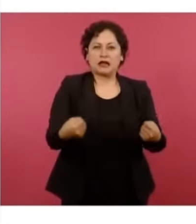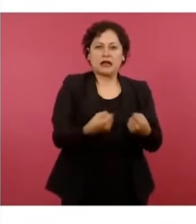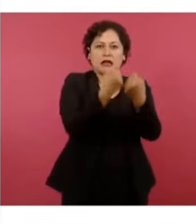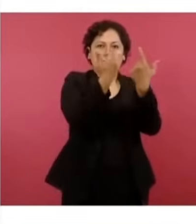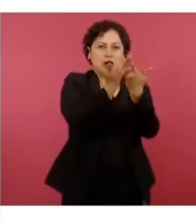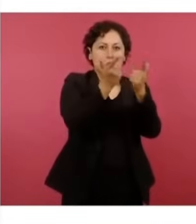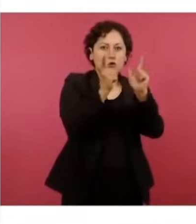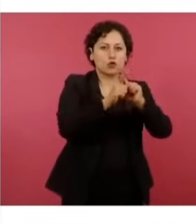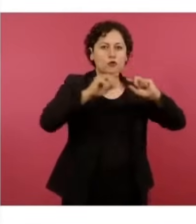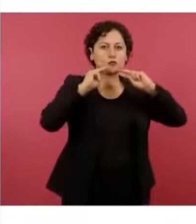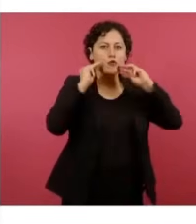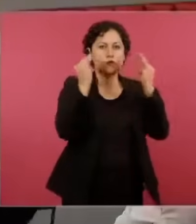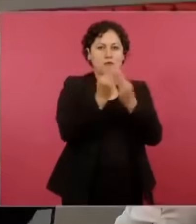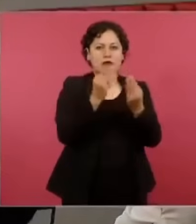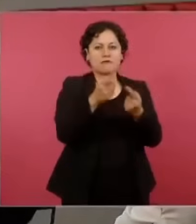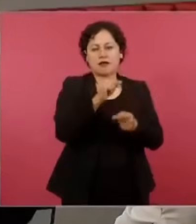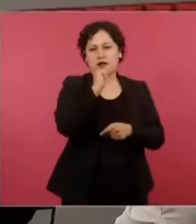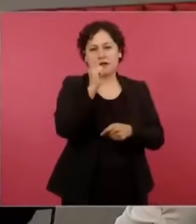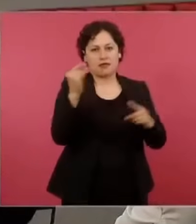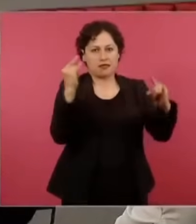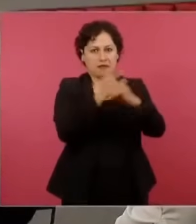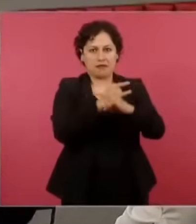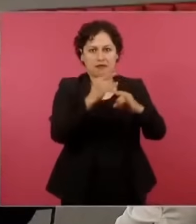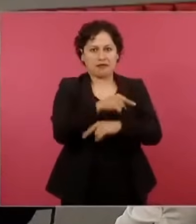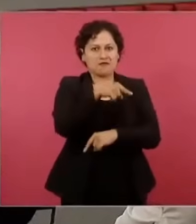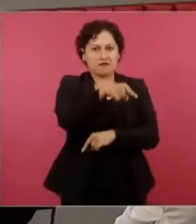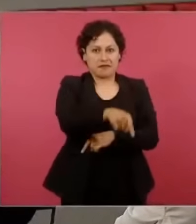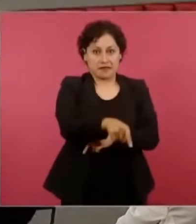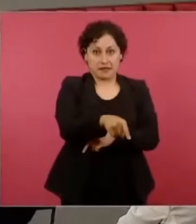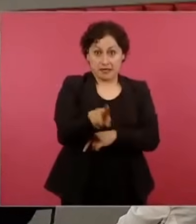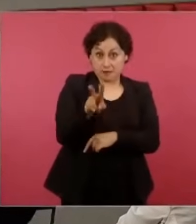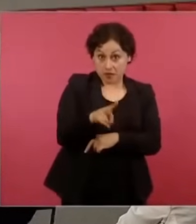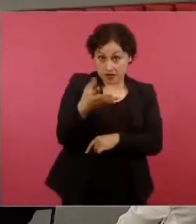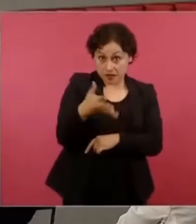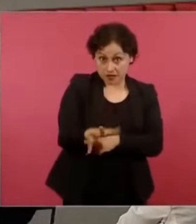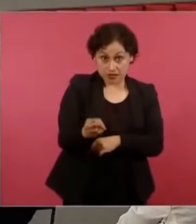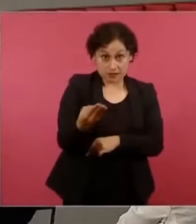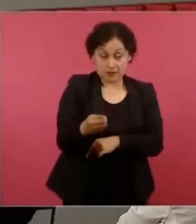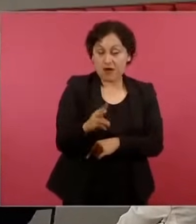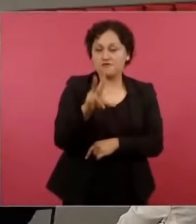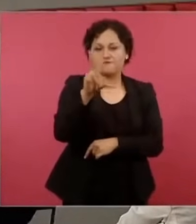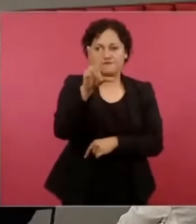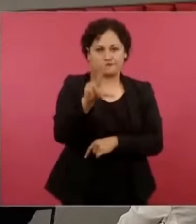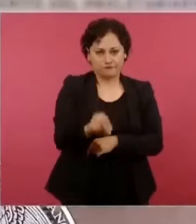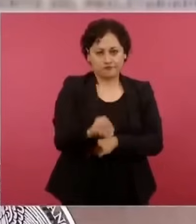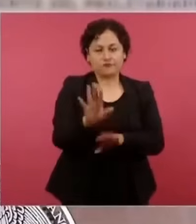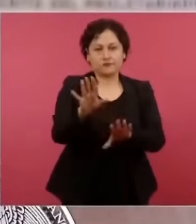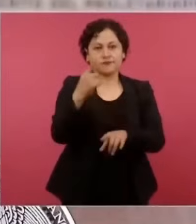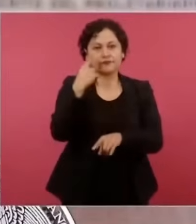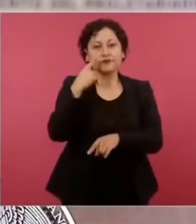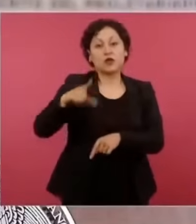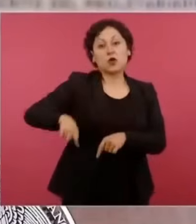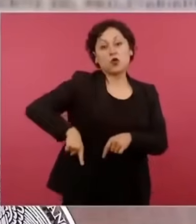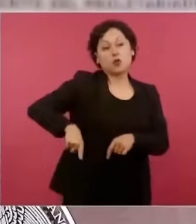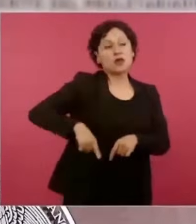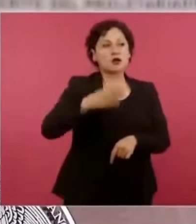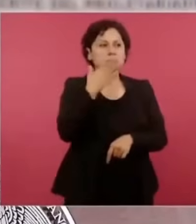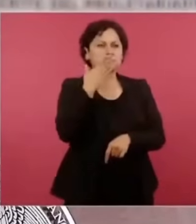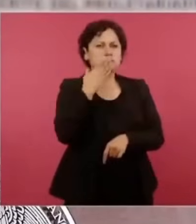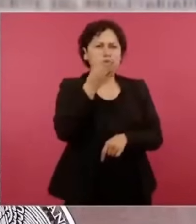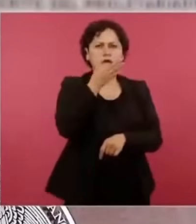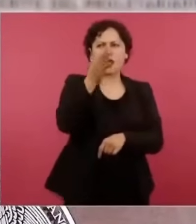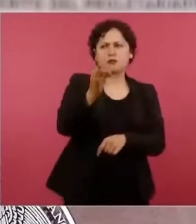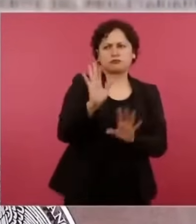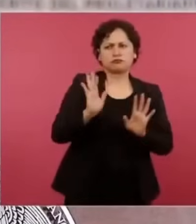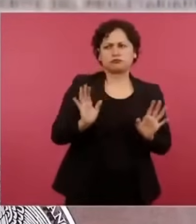en la carretera Santa Ana el viernes desde 10 de mayo. El gobierno de Sonora aseguró no haber detectado hechos